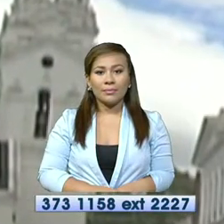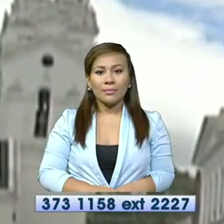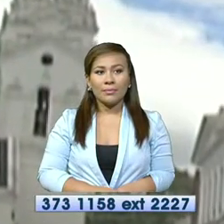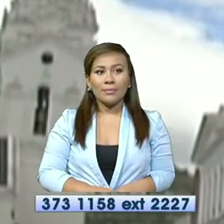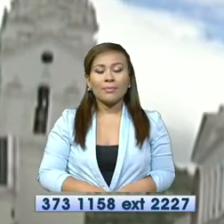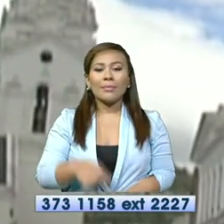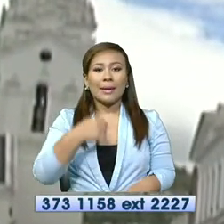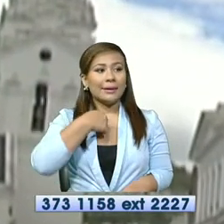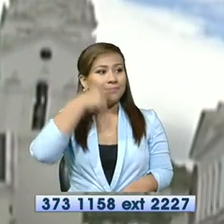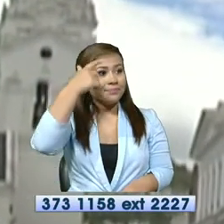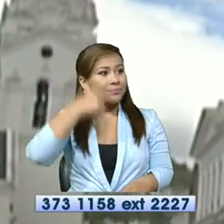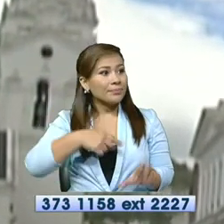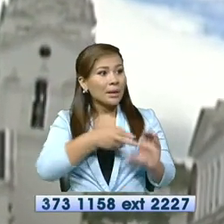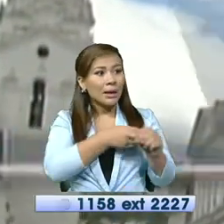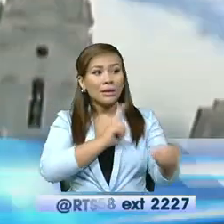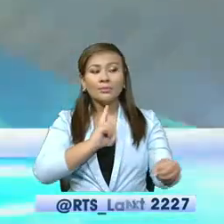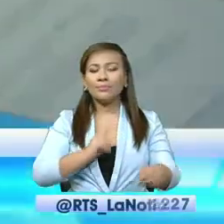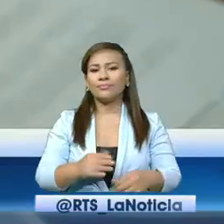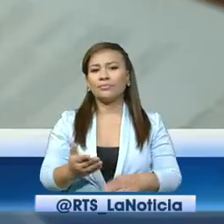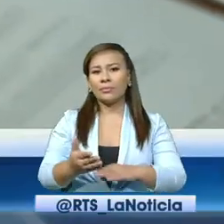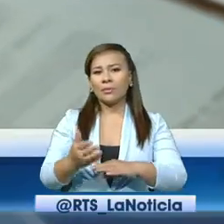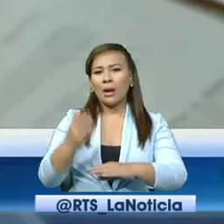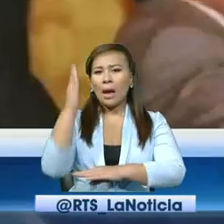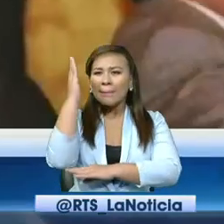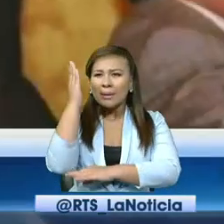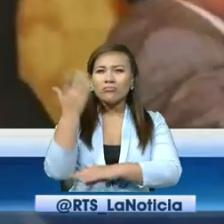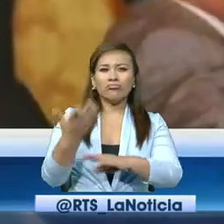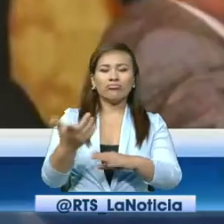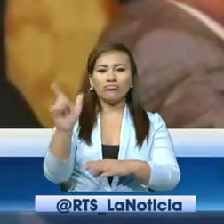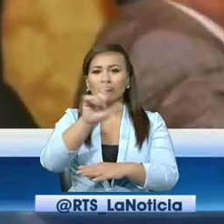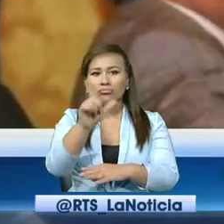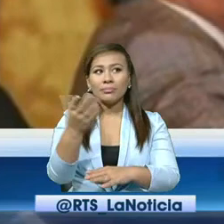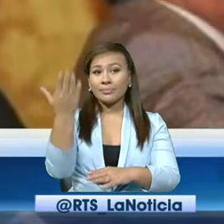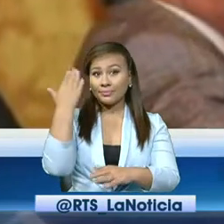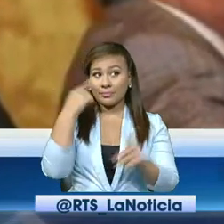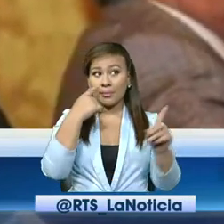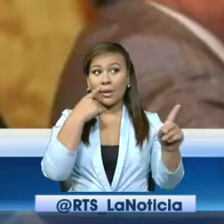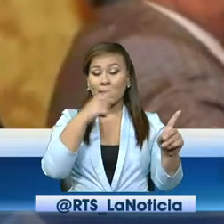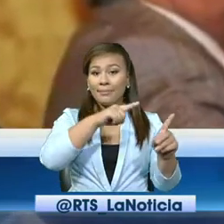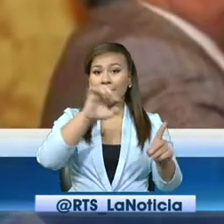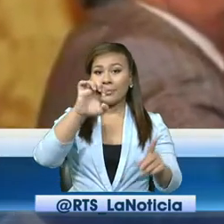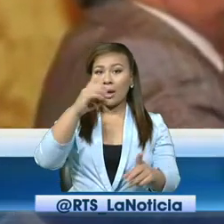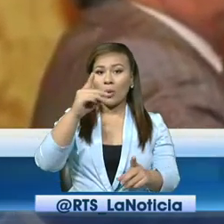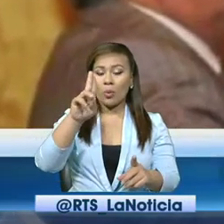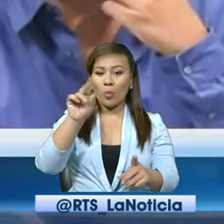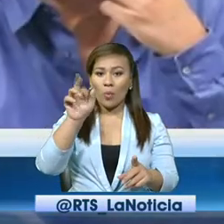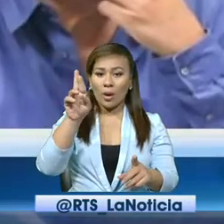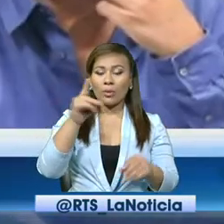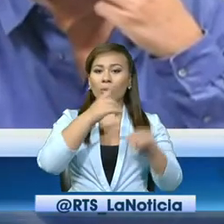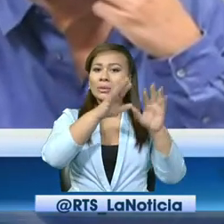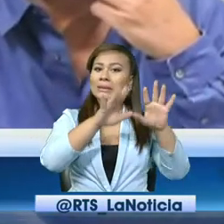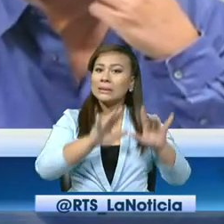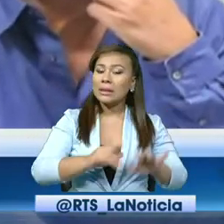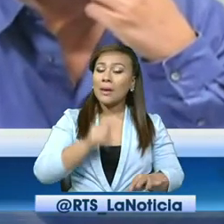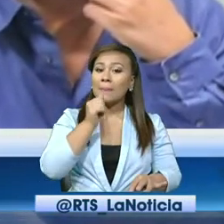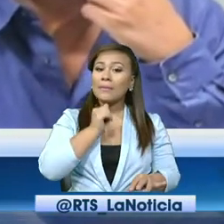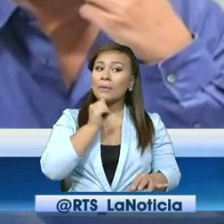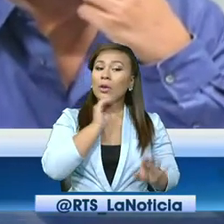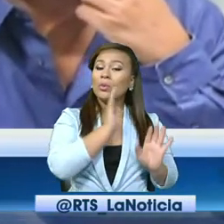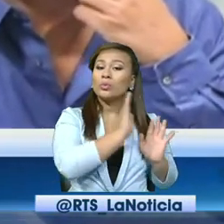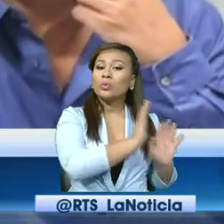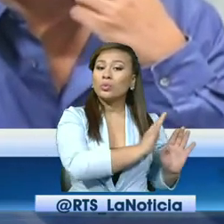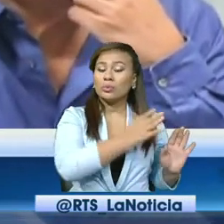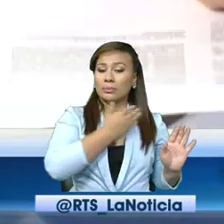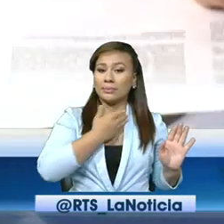La renuncia se hizo pública antes del mediodía de este lunes. Eduardo Mangas, quien se desempeñaba como secretario particular del presidente, da un paso